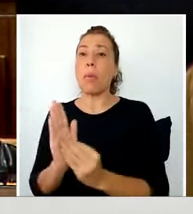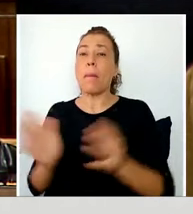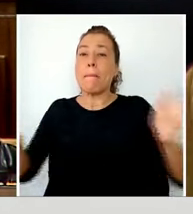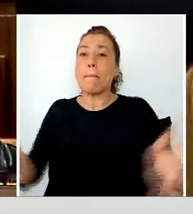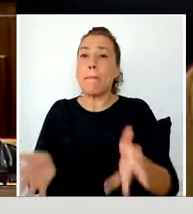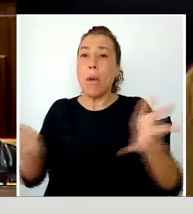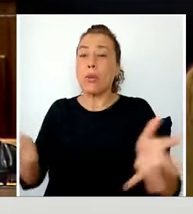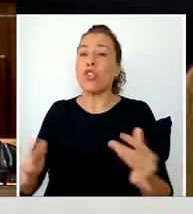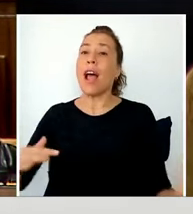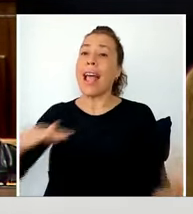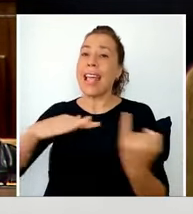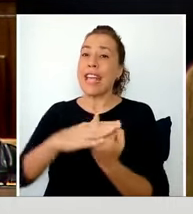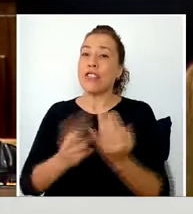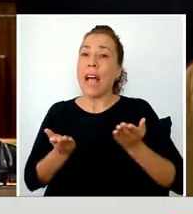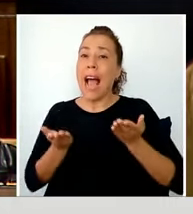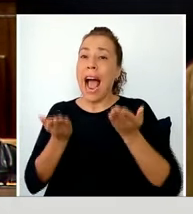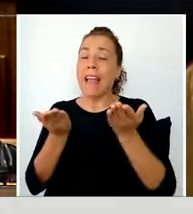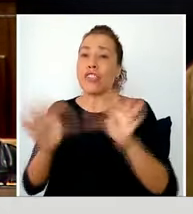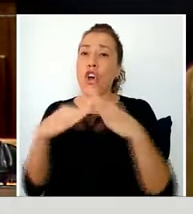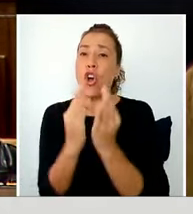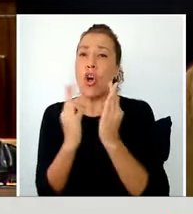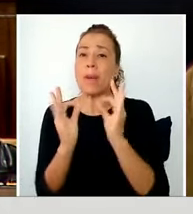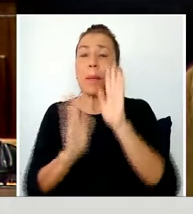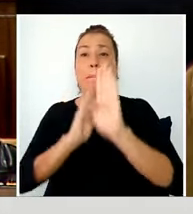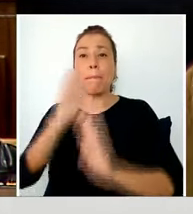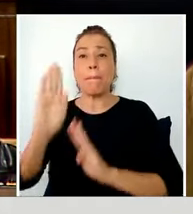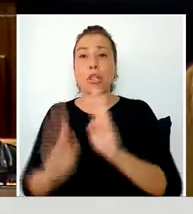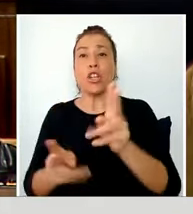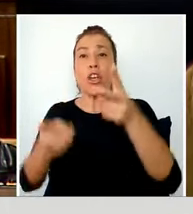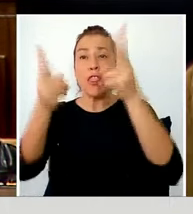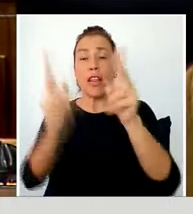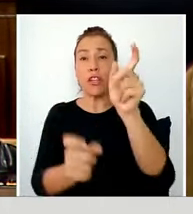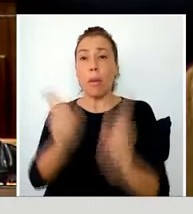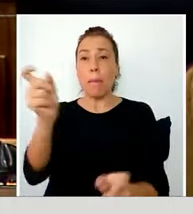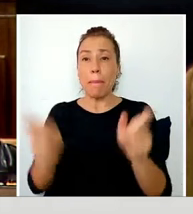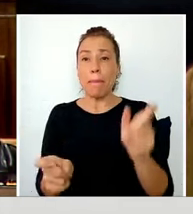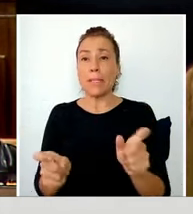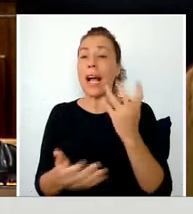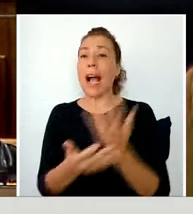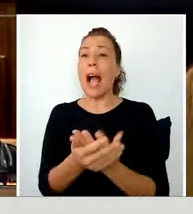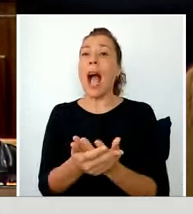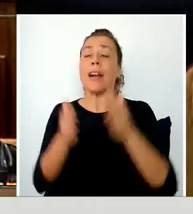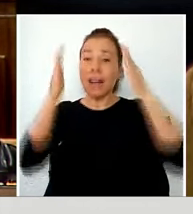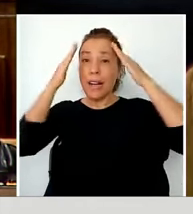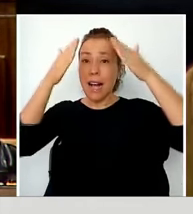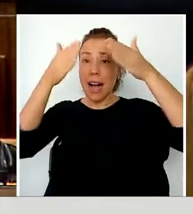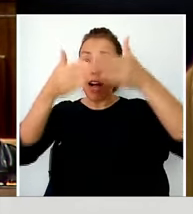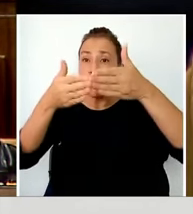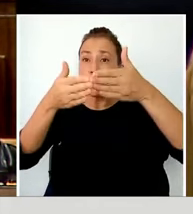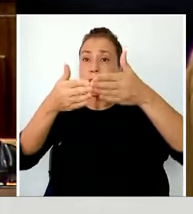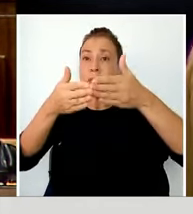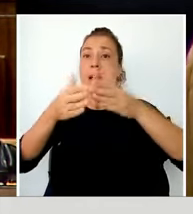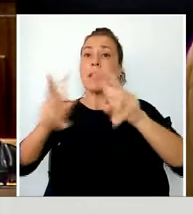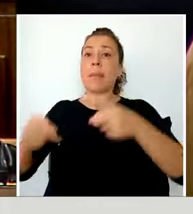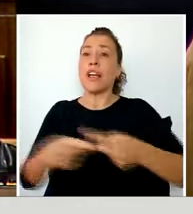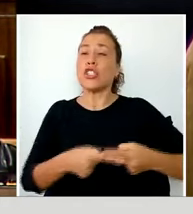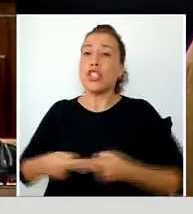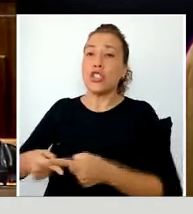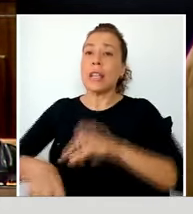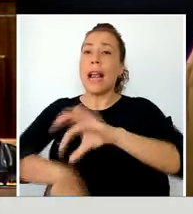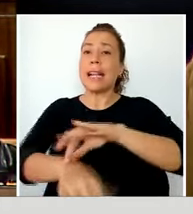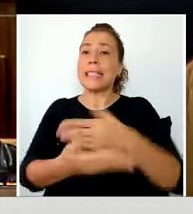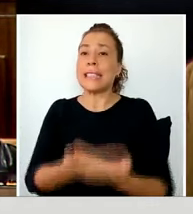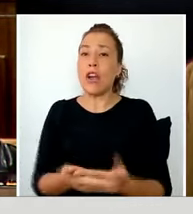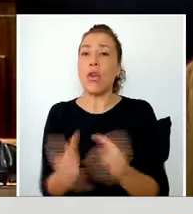la atención integral y la protección de los derechos de las personas con trastorno del espectro autista en el ámbito social de la salud y la educación